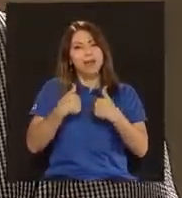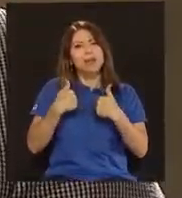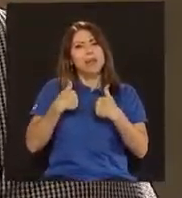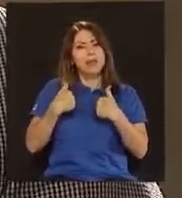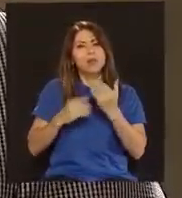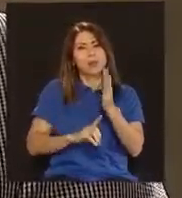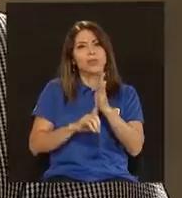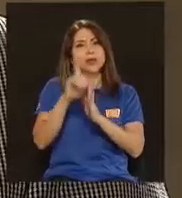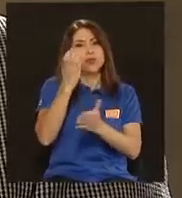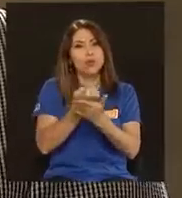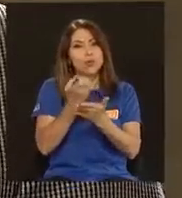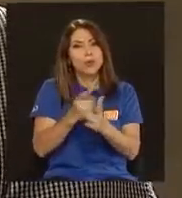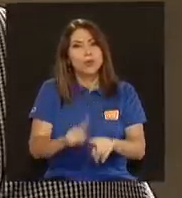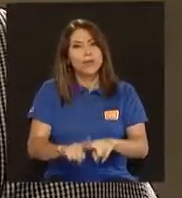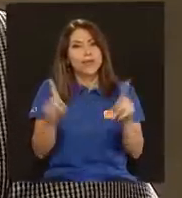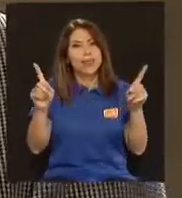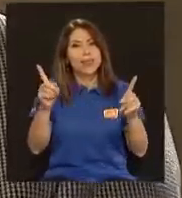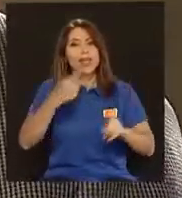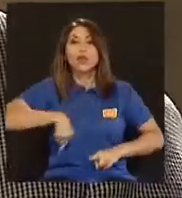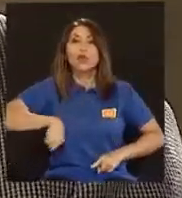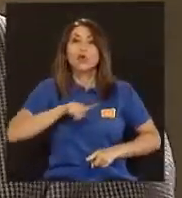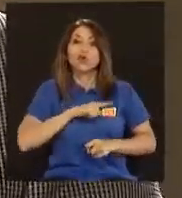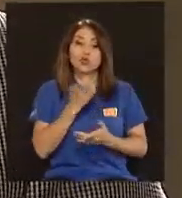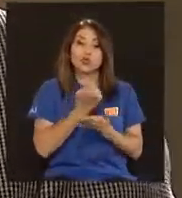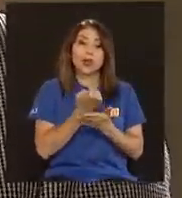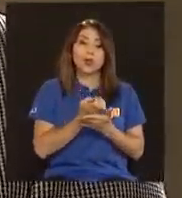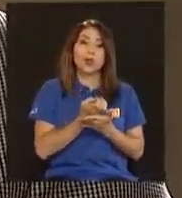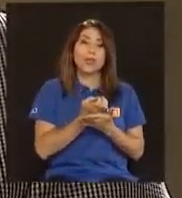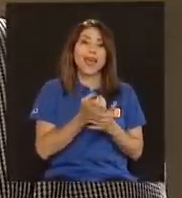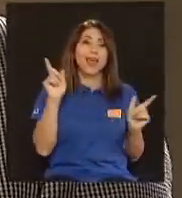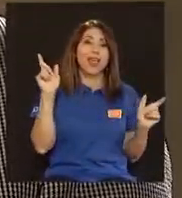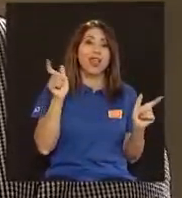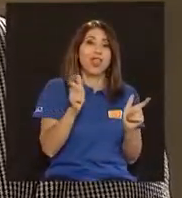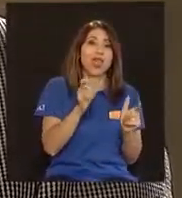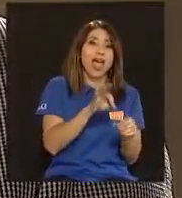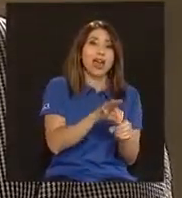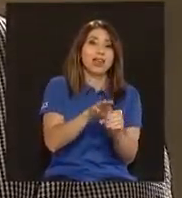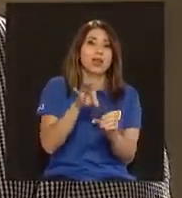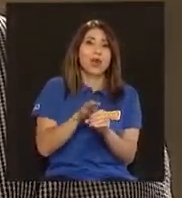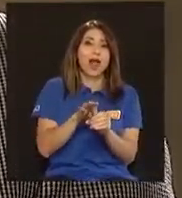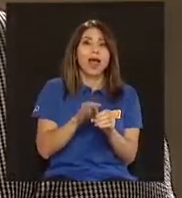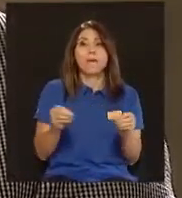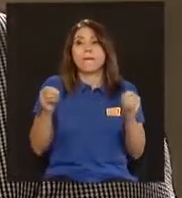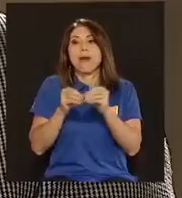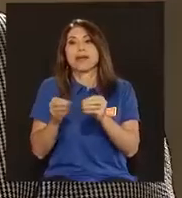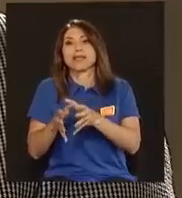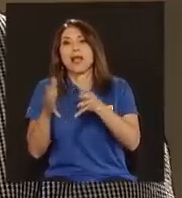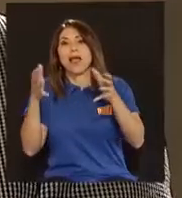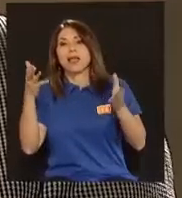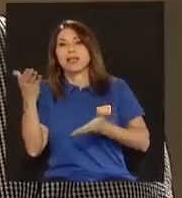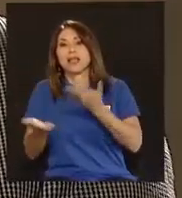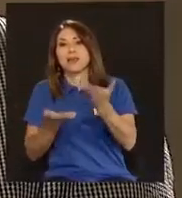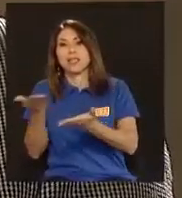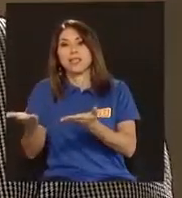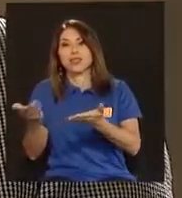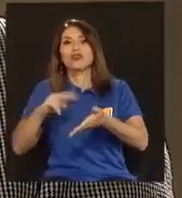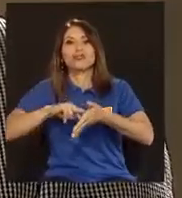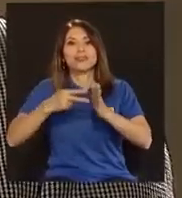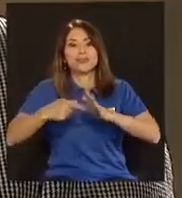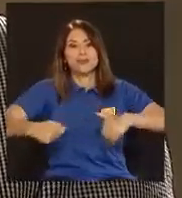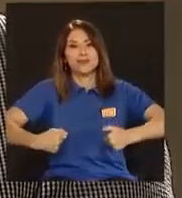El simple hecho de que somos una economía mucho menos agrícola y más de servicios, eso ya te plantea un reto. Me parece que sí, me parece